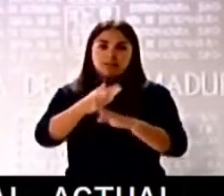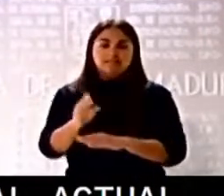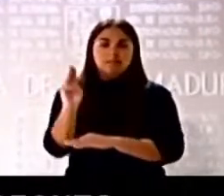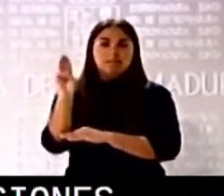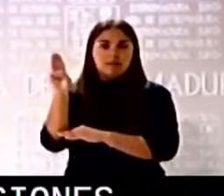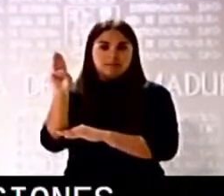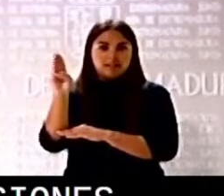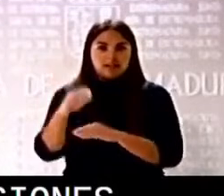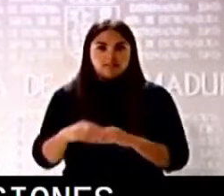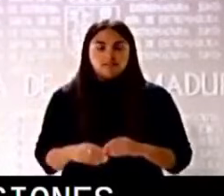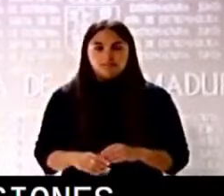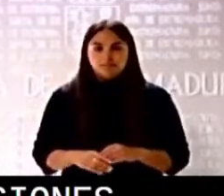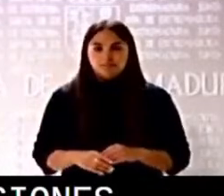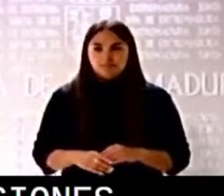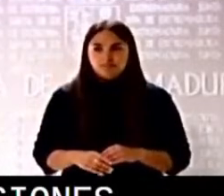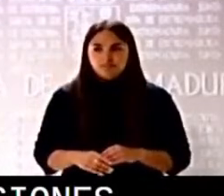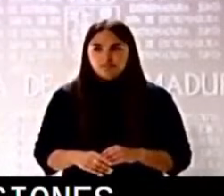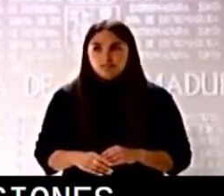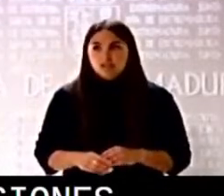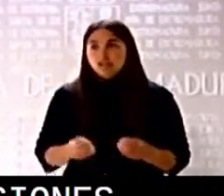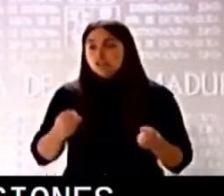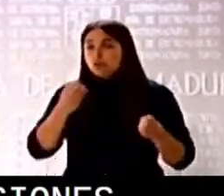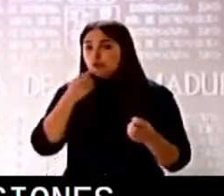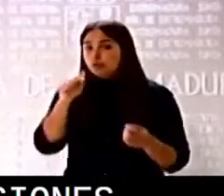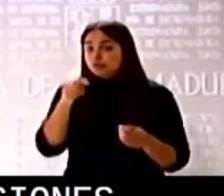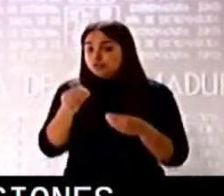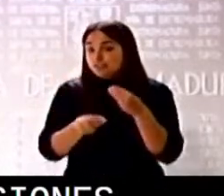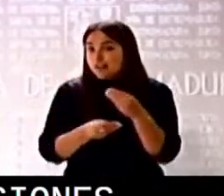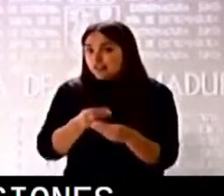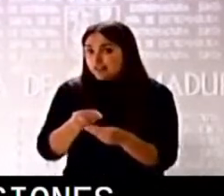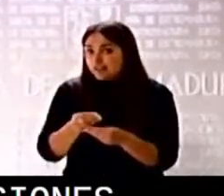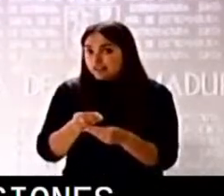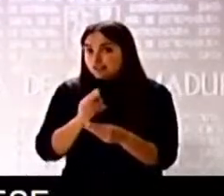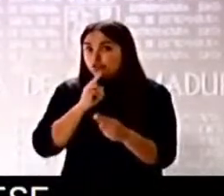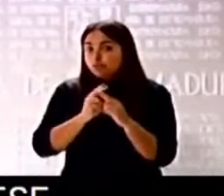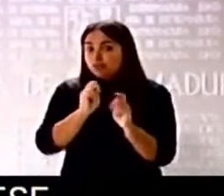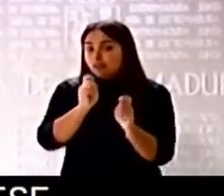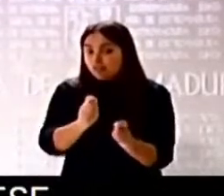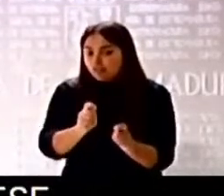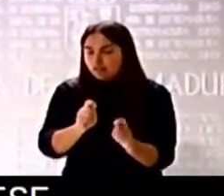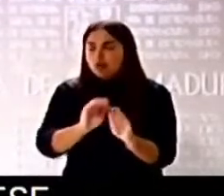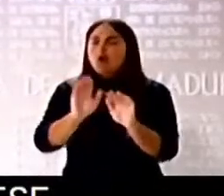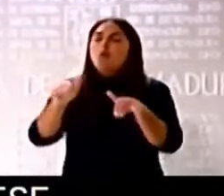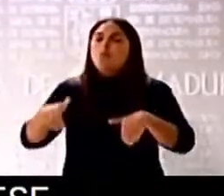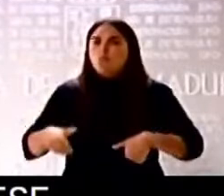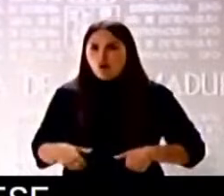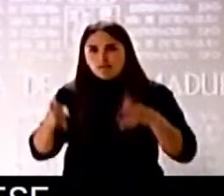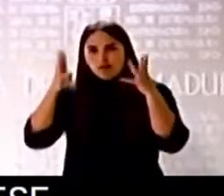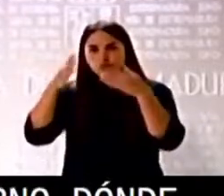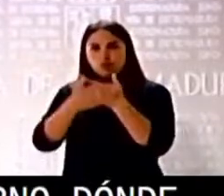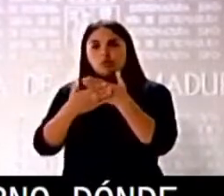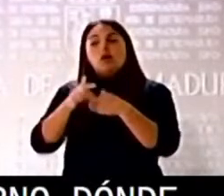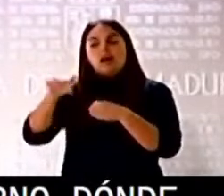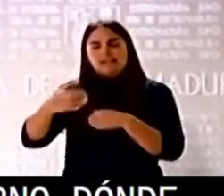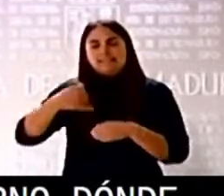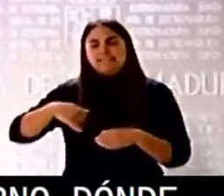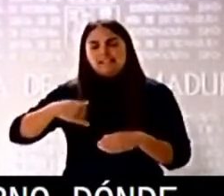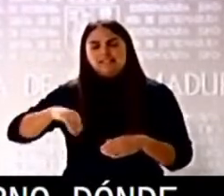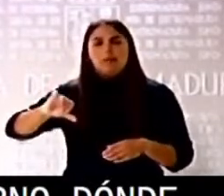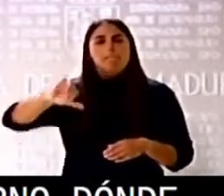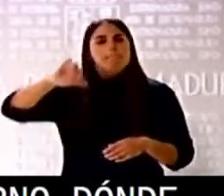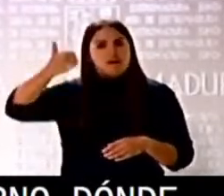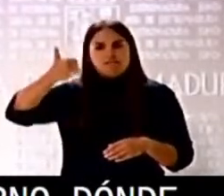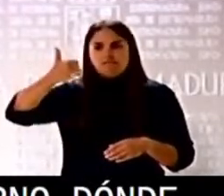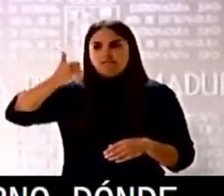parlamentarias. Y una vez que eso ocurra, ese nombramiento vuelve al Consejo de Gobierno, donde queda finalmente ya